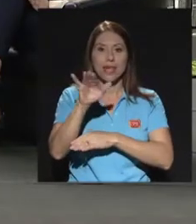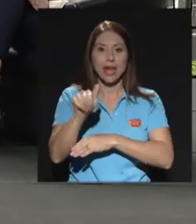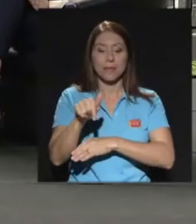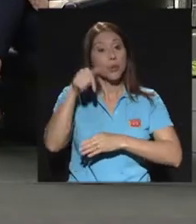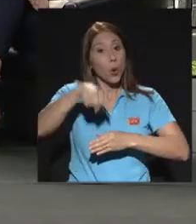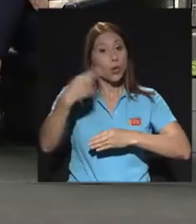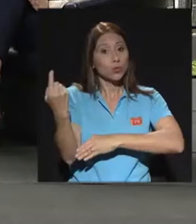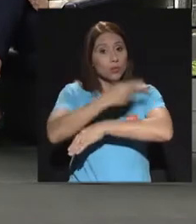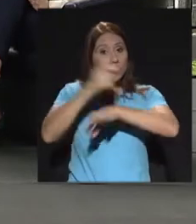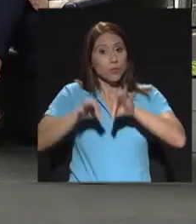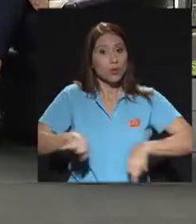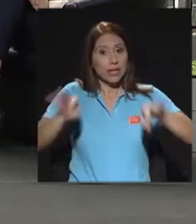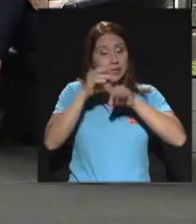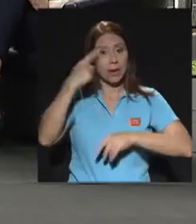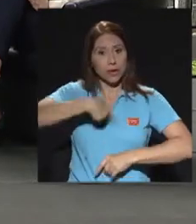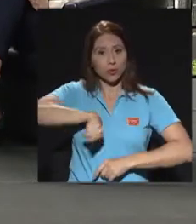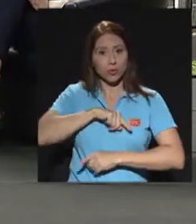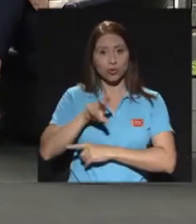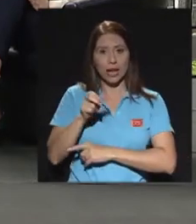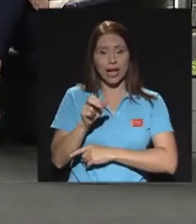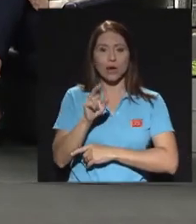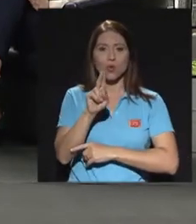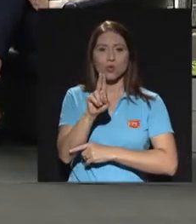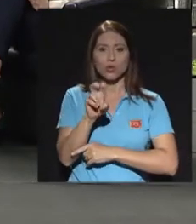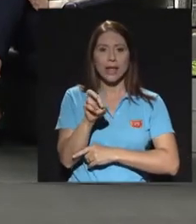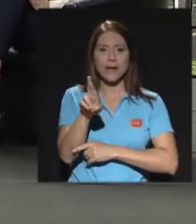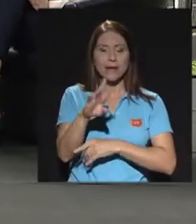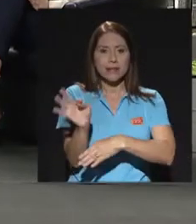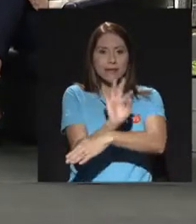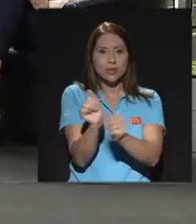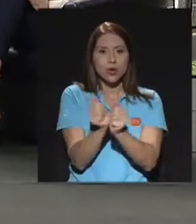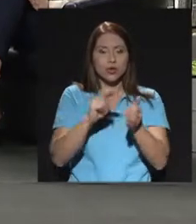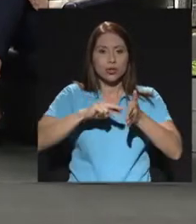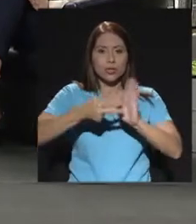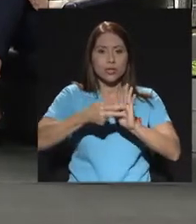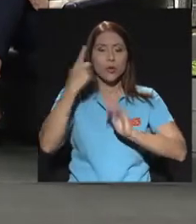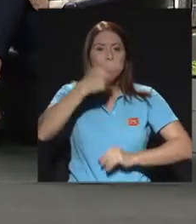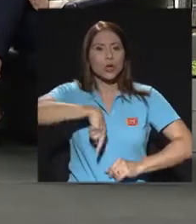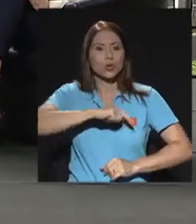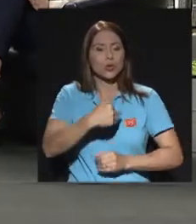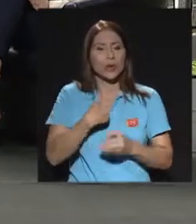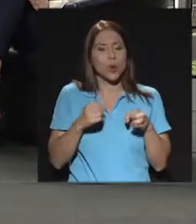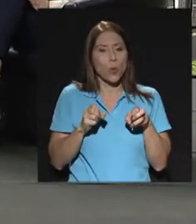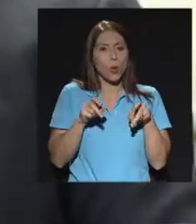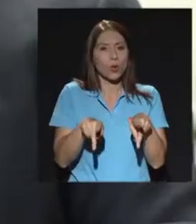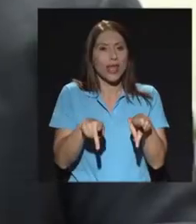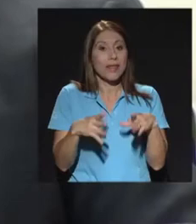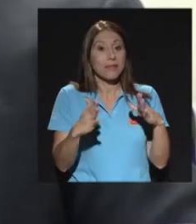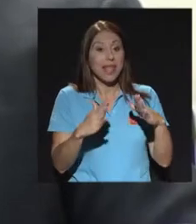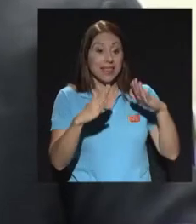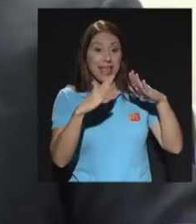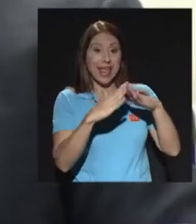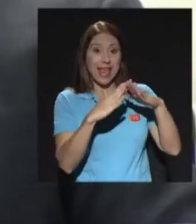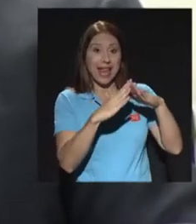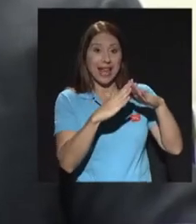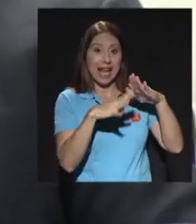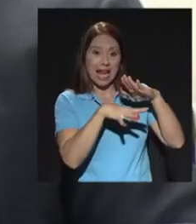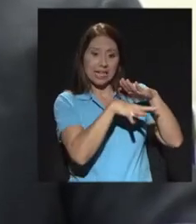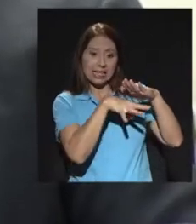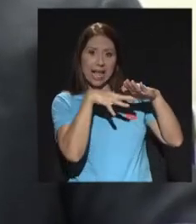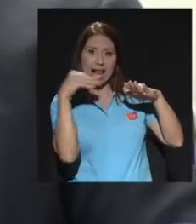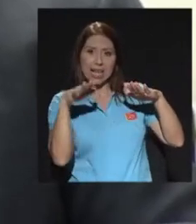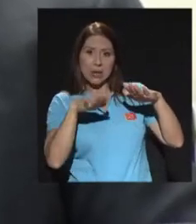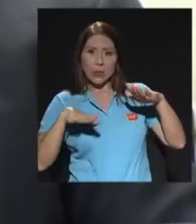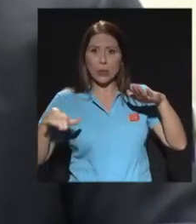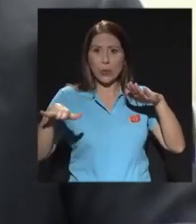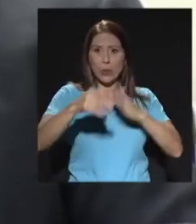el canal UCR, Televisión con Sentido, porque nos damos la oportunidad de salir del canal y estar en esta plaza tan